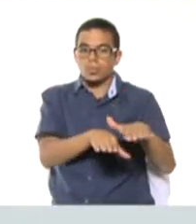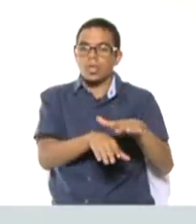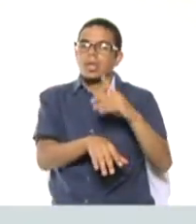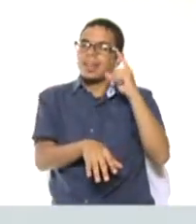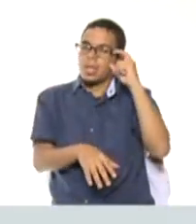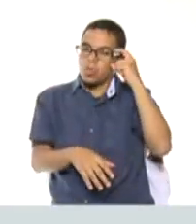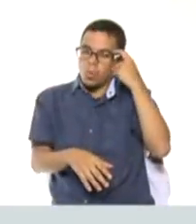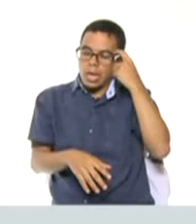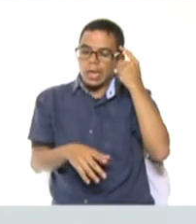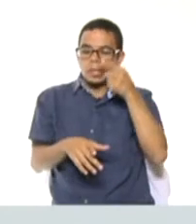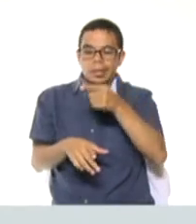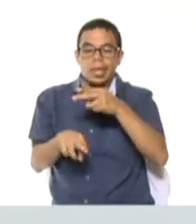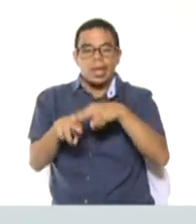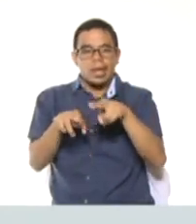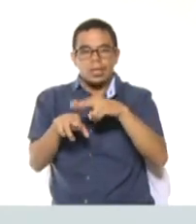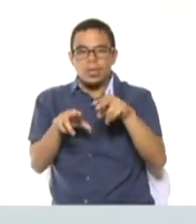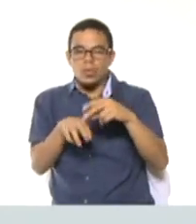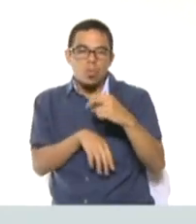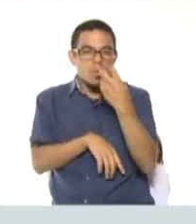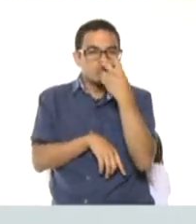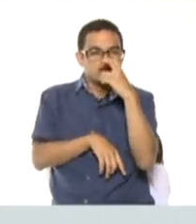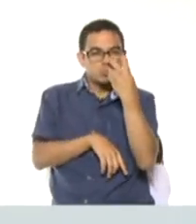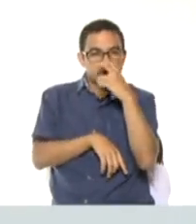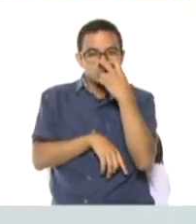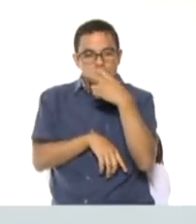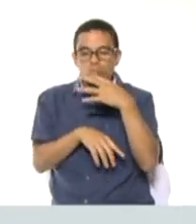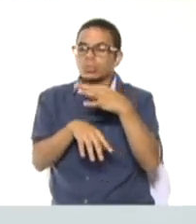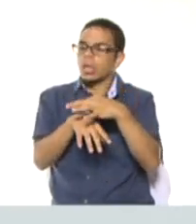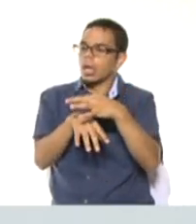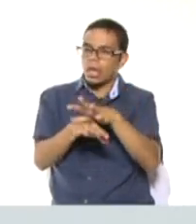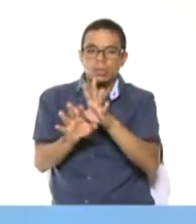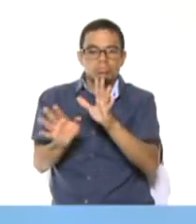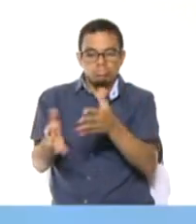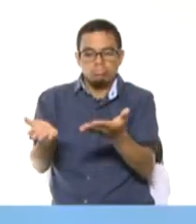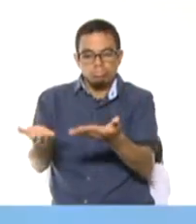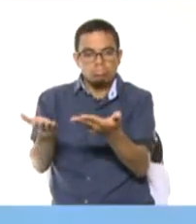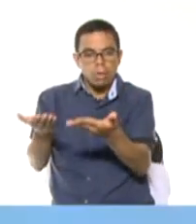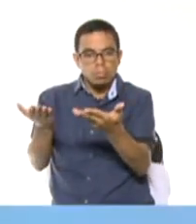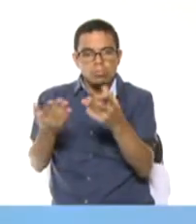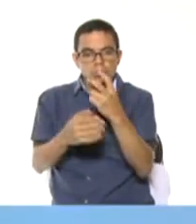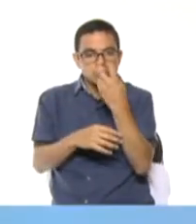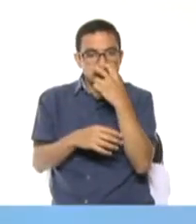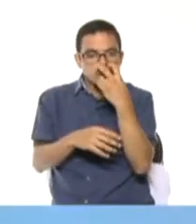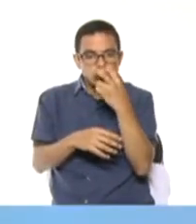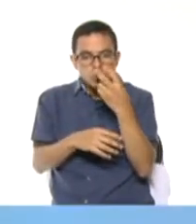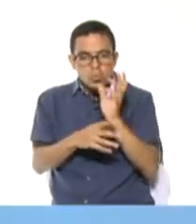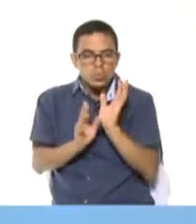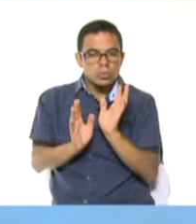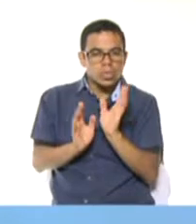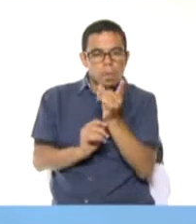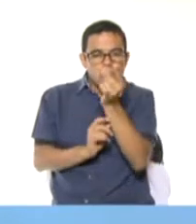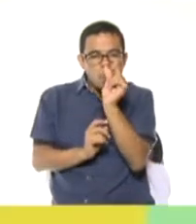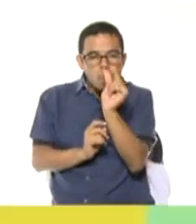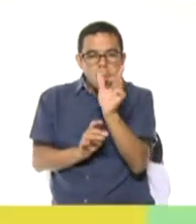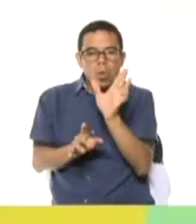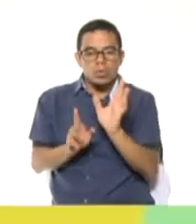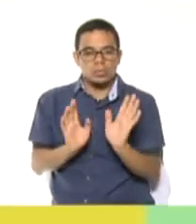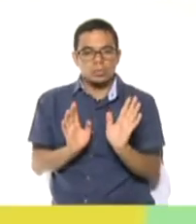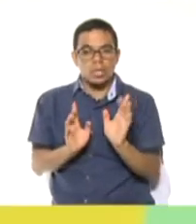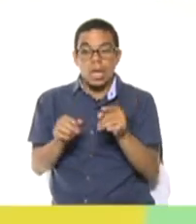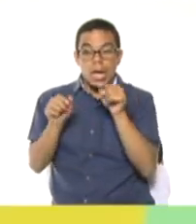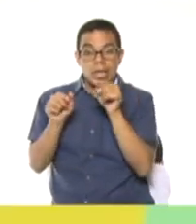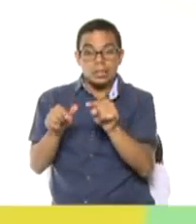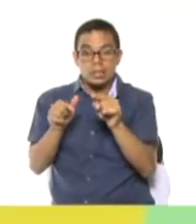querer manipular y hay que dejarlos, porque ellos van experimentando. Recuerden que siempre